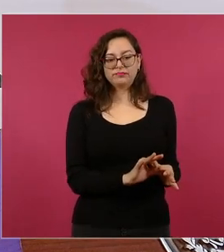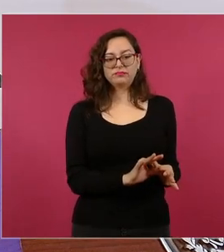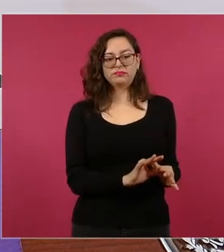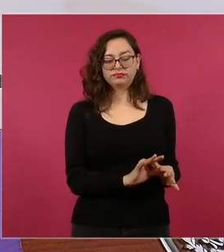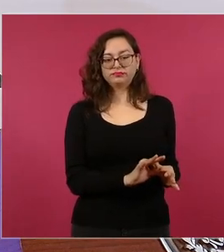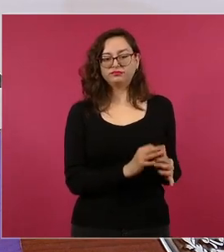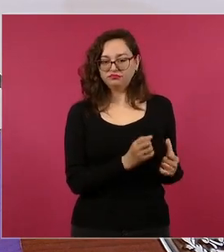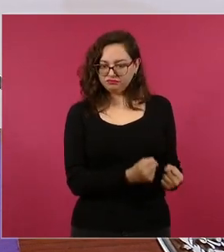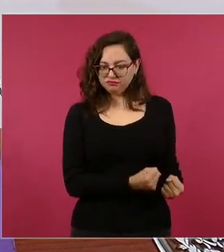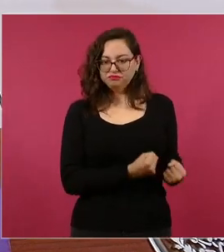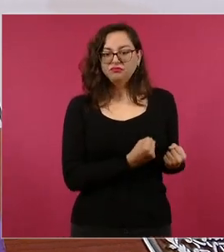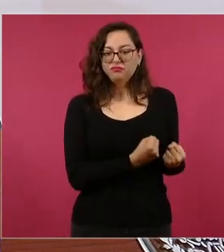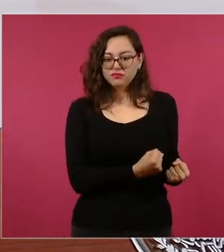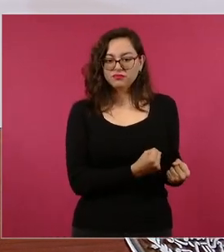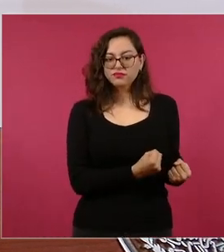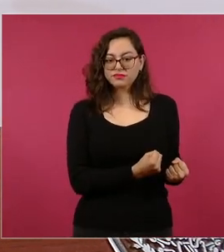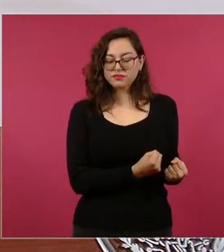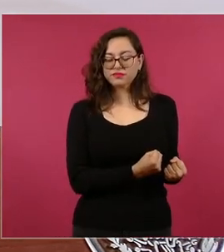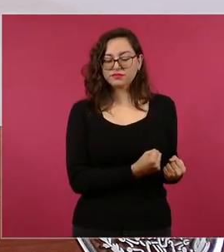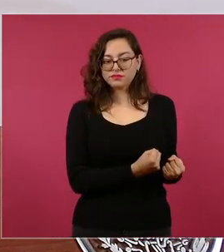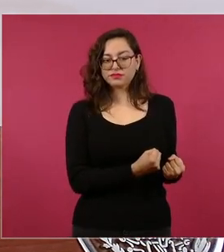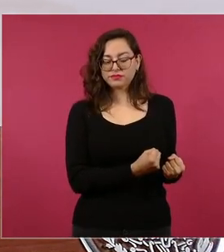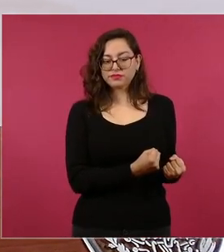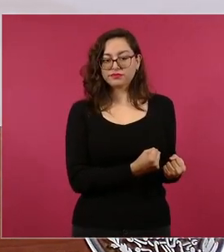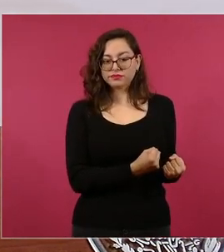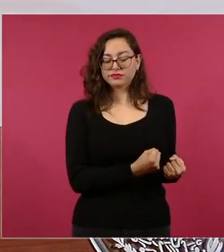Tiene mucho que ver